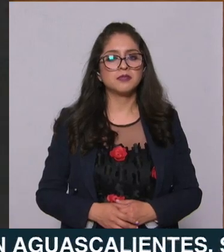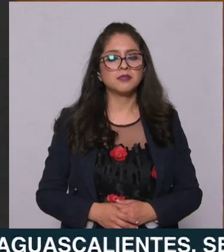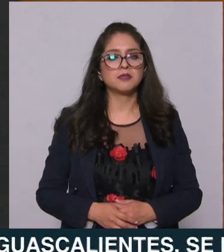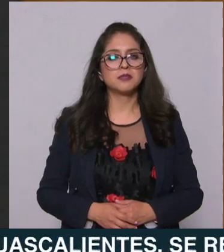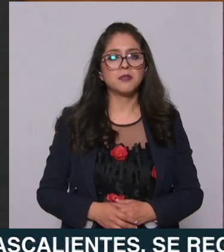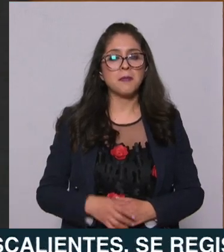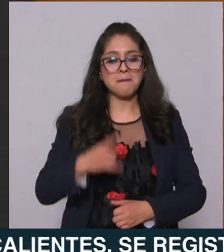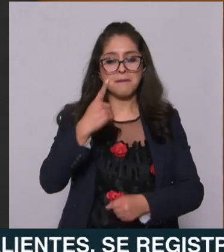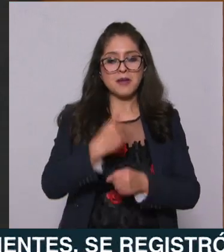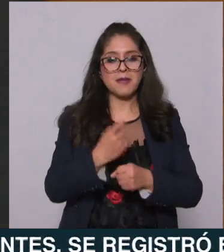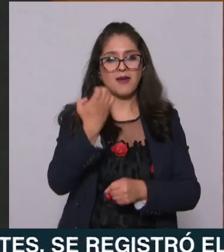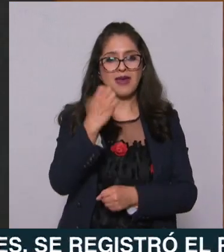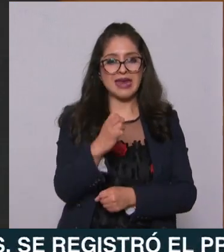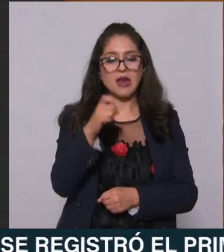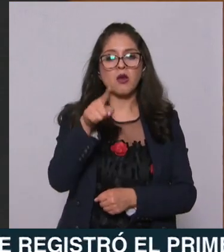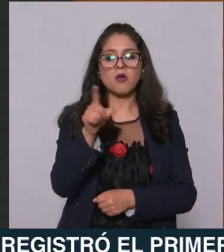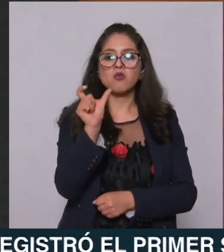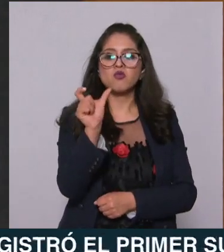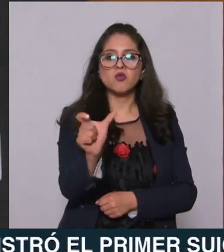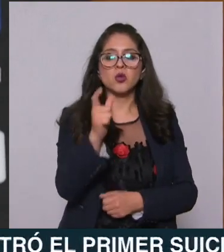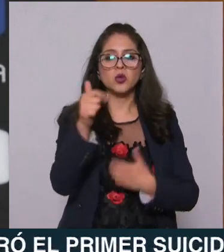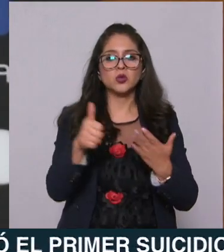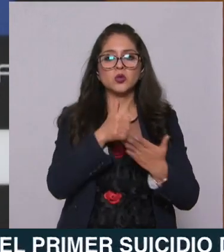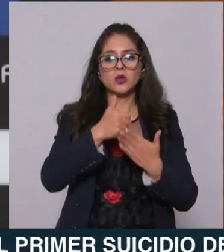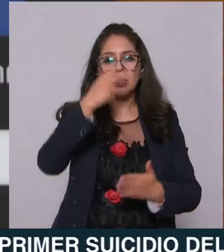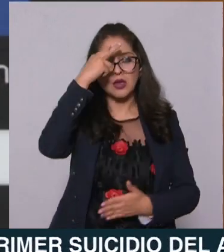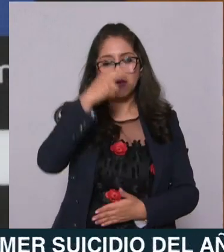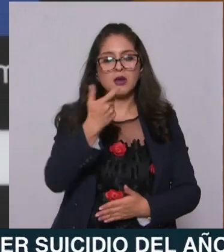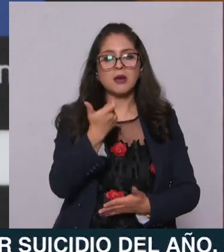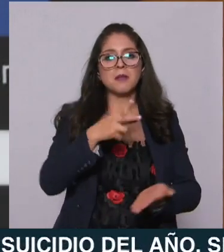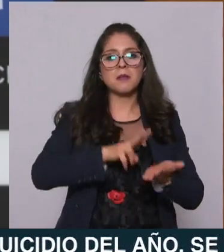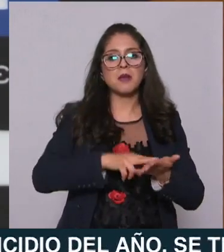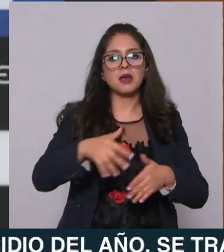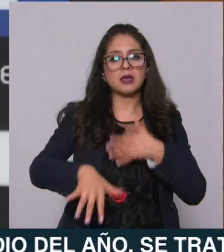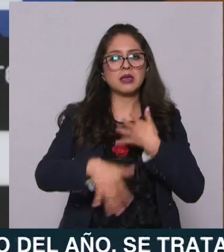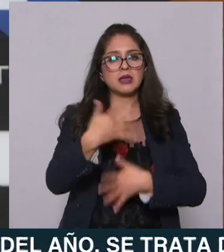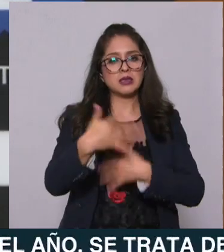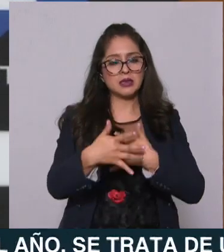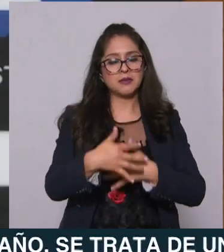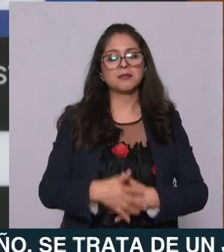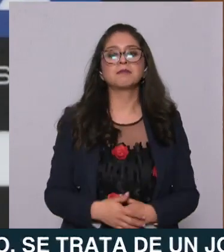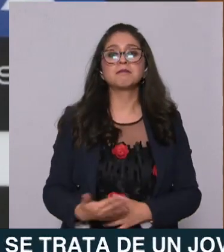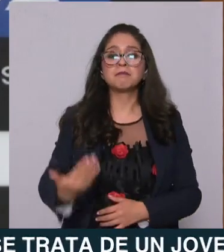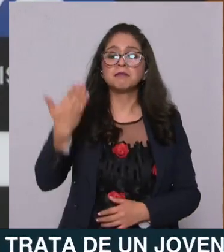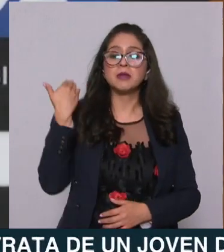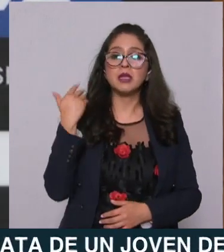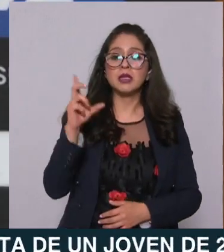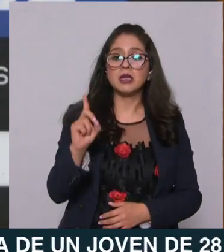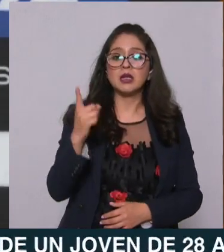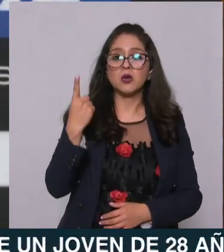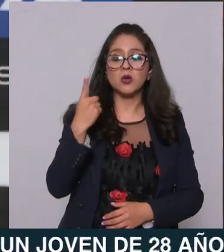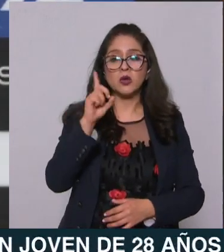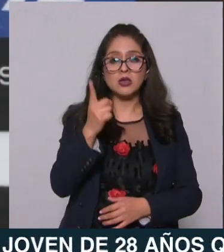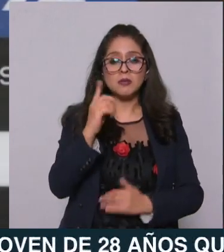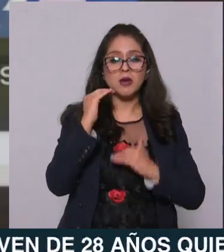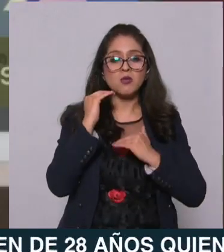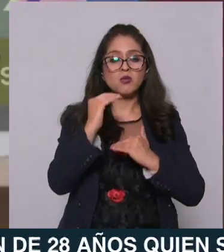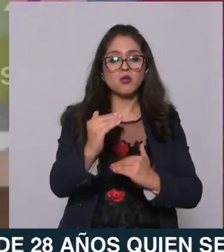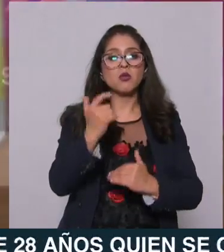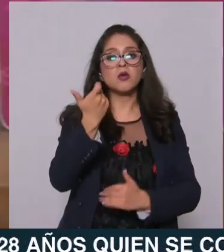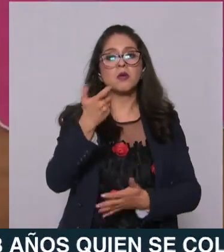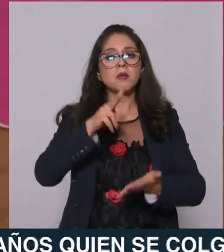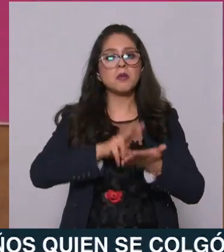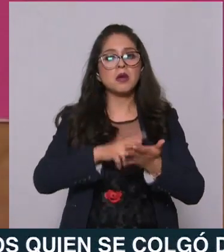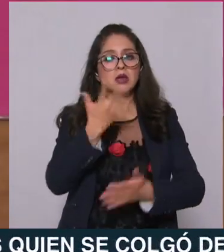A partir del 1 de enero, las tarjetas multimodales de la Ciudad de México costarán 15 pesos. El pasado 31 de diciembre terminó el plazo para adquirir a